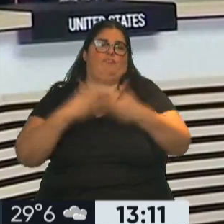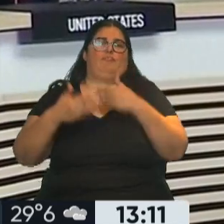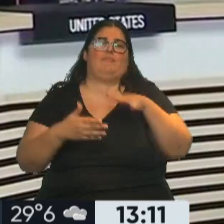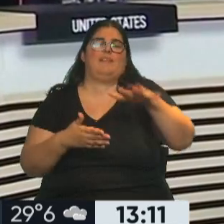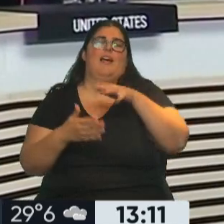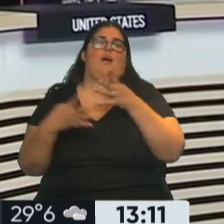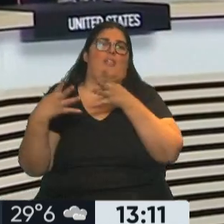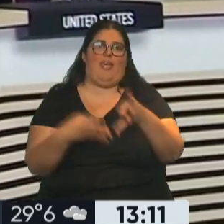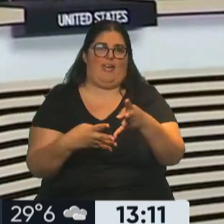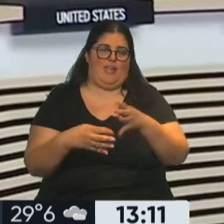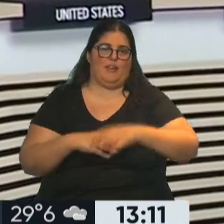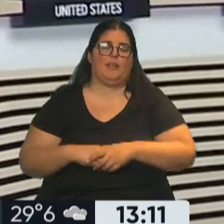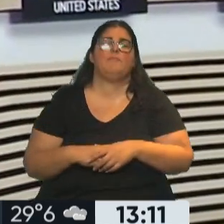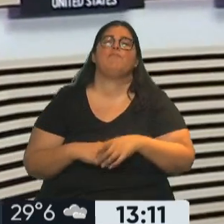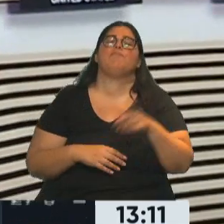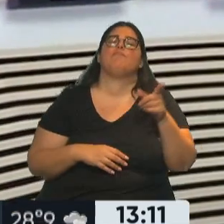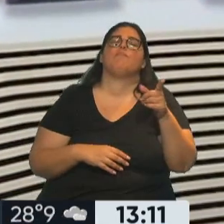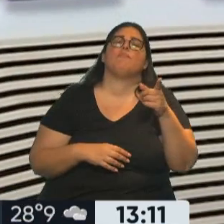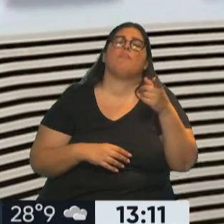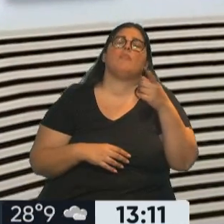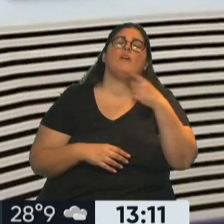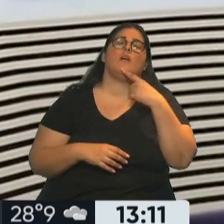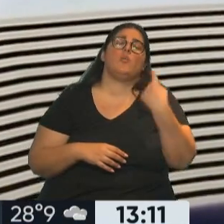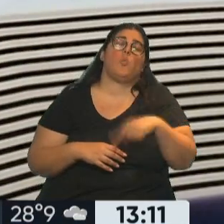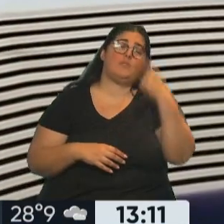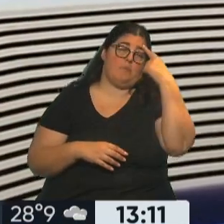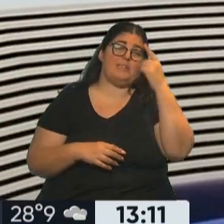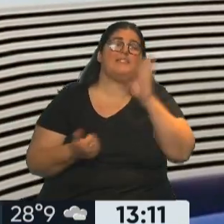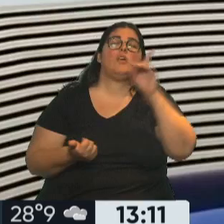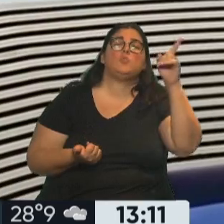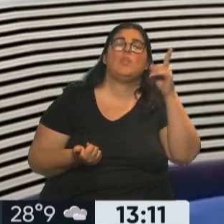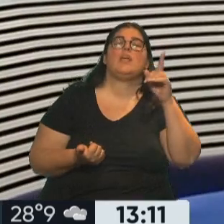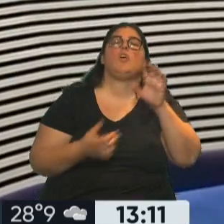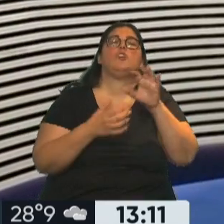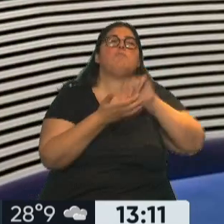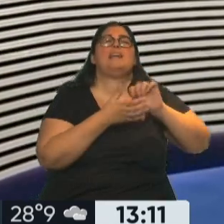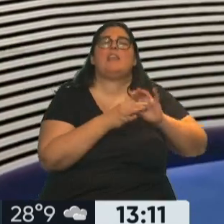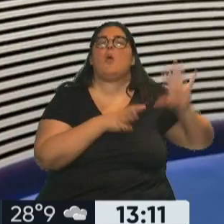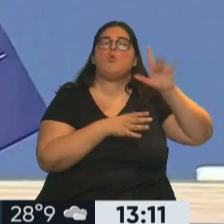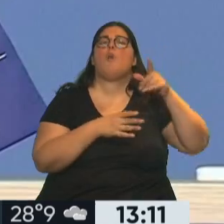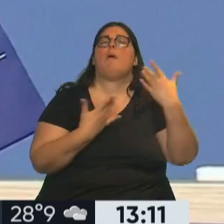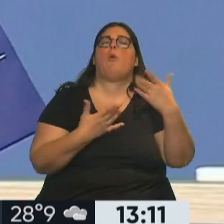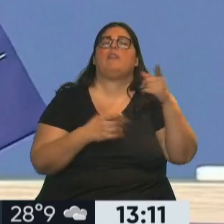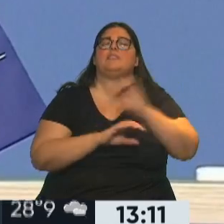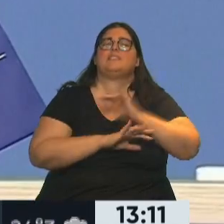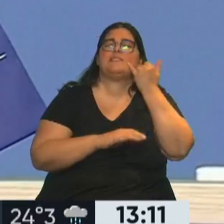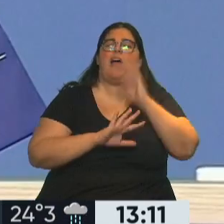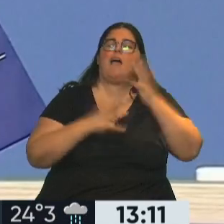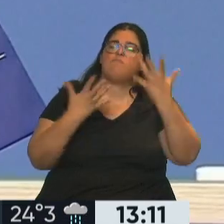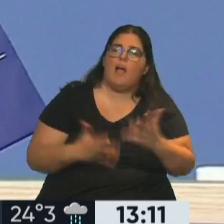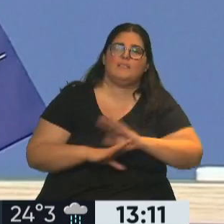su vez Moscú cree que Estados Unidos y Europa podrían estar cerca del punto de agotamiento económico militar y político para sostener de manera